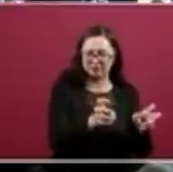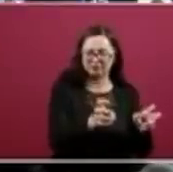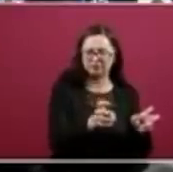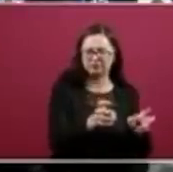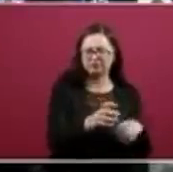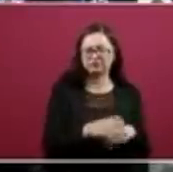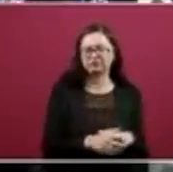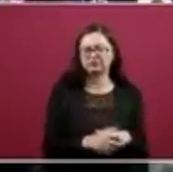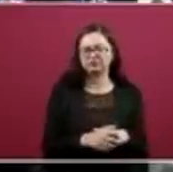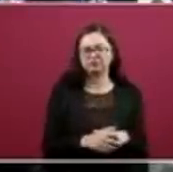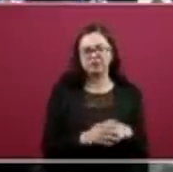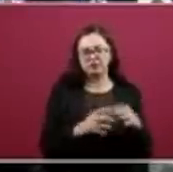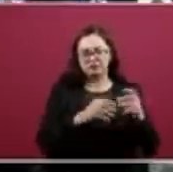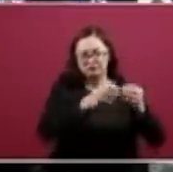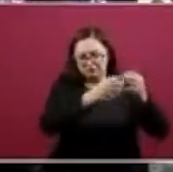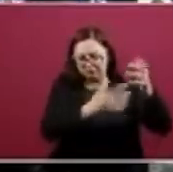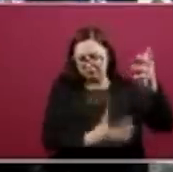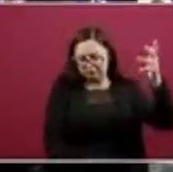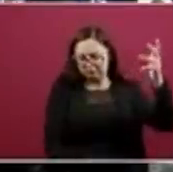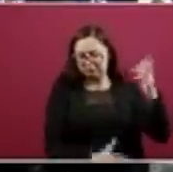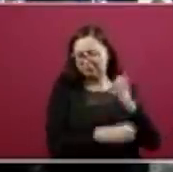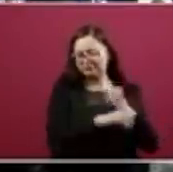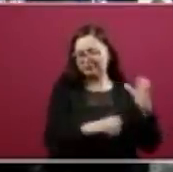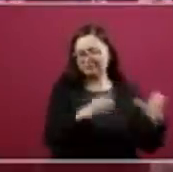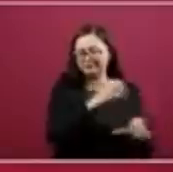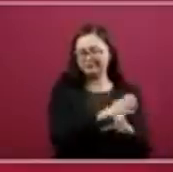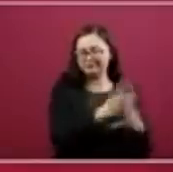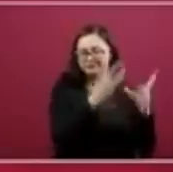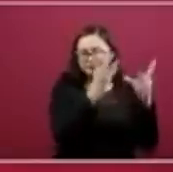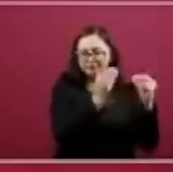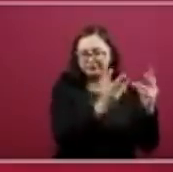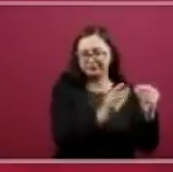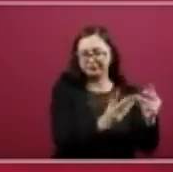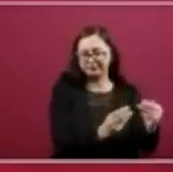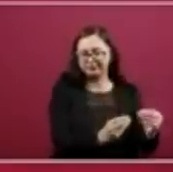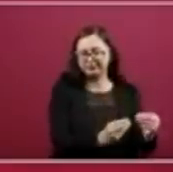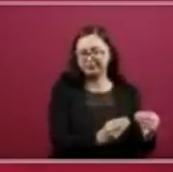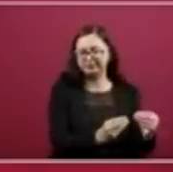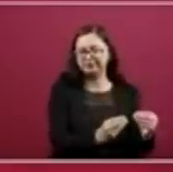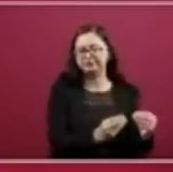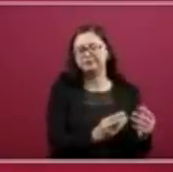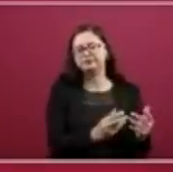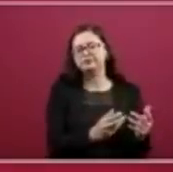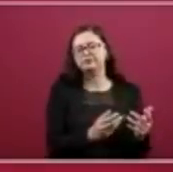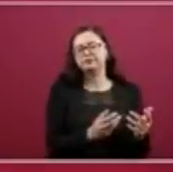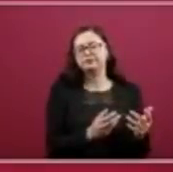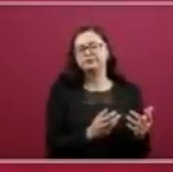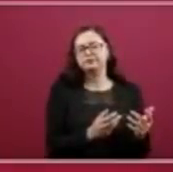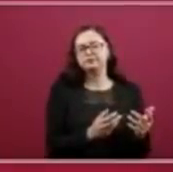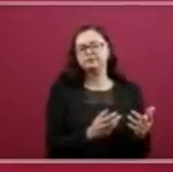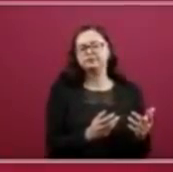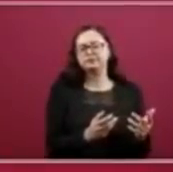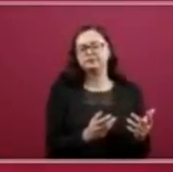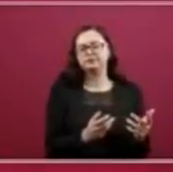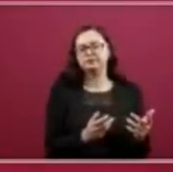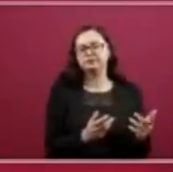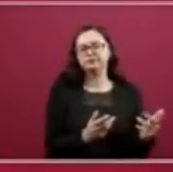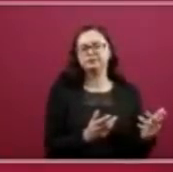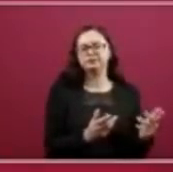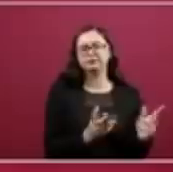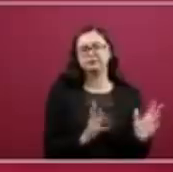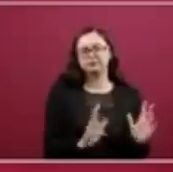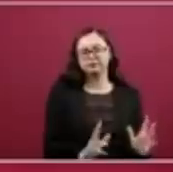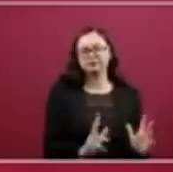Tiene que ver muchas otras cosas. Pemex, pues, se debe de ocupar